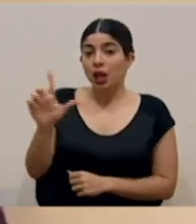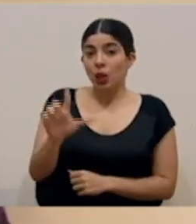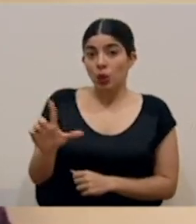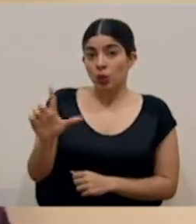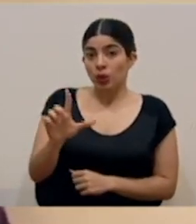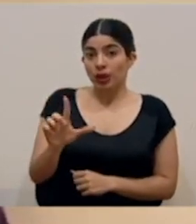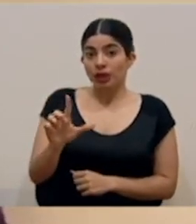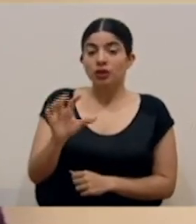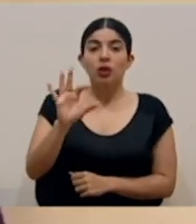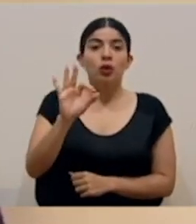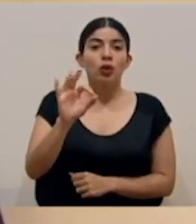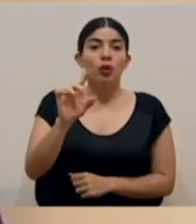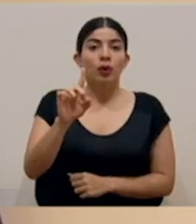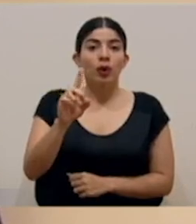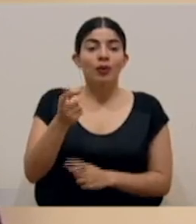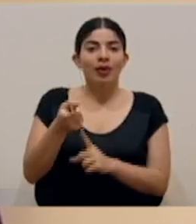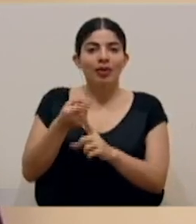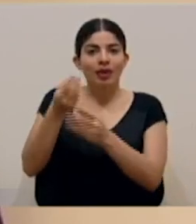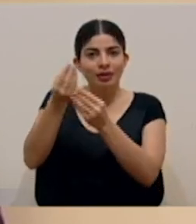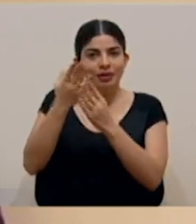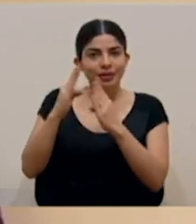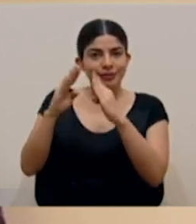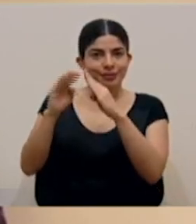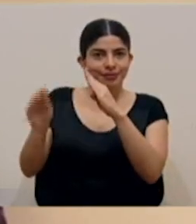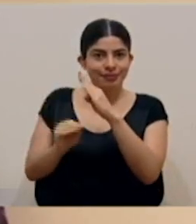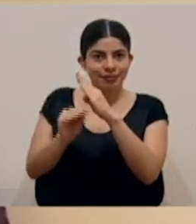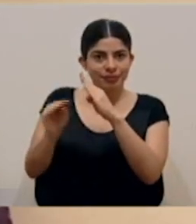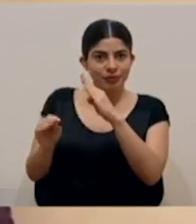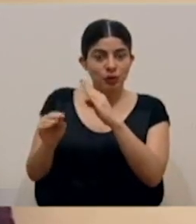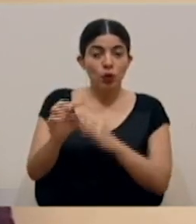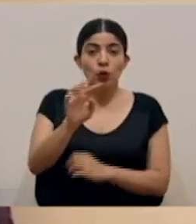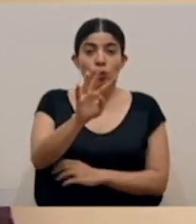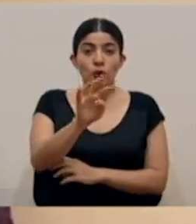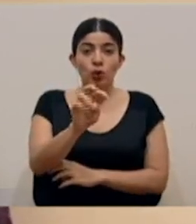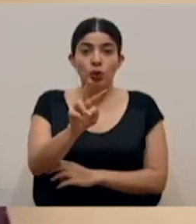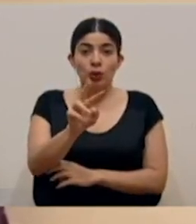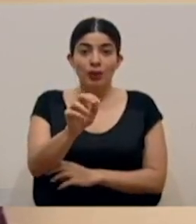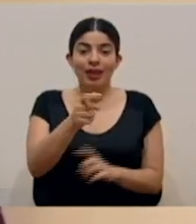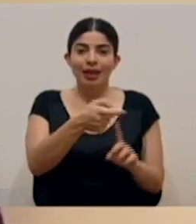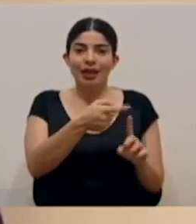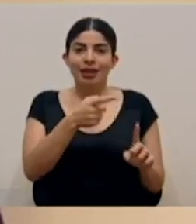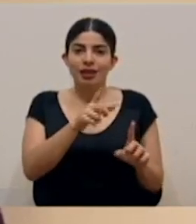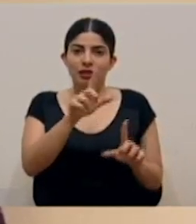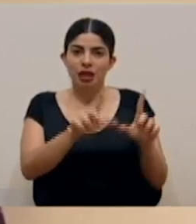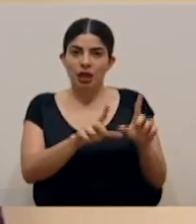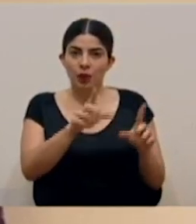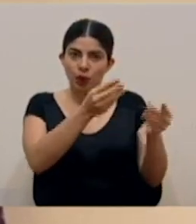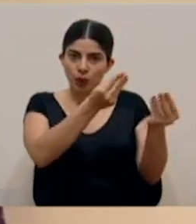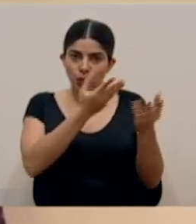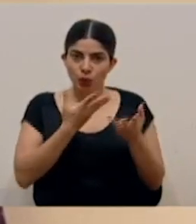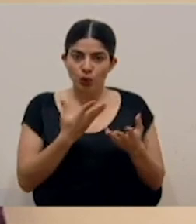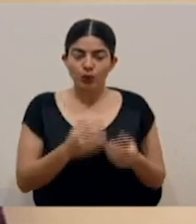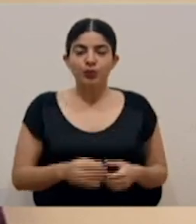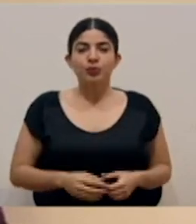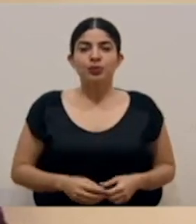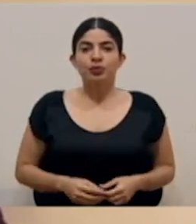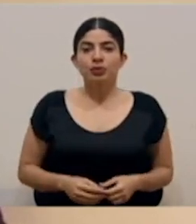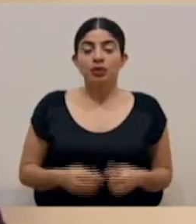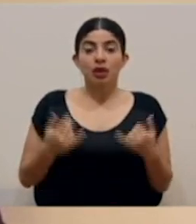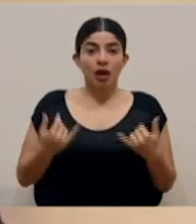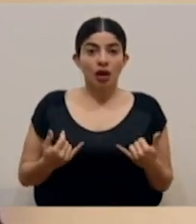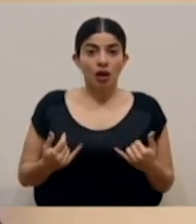lunes, 91 son por nexo epidemiológico y 420 son por laboratorio.